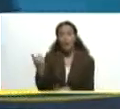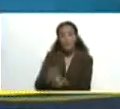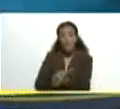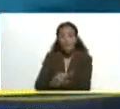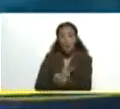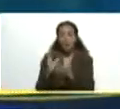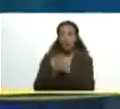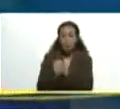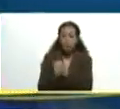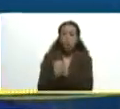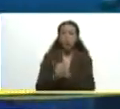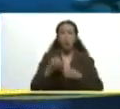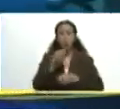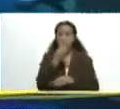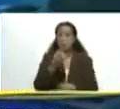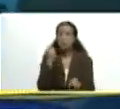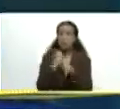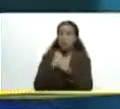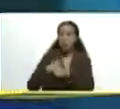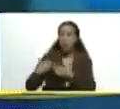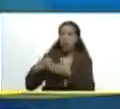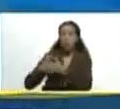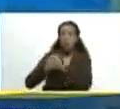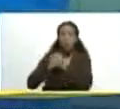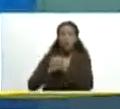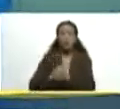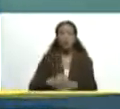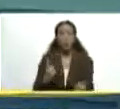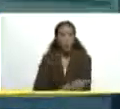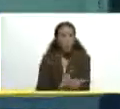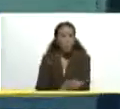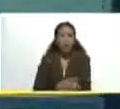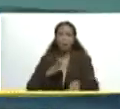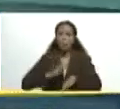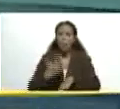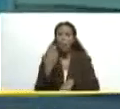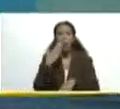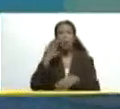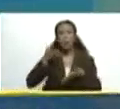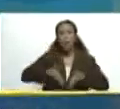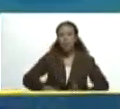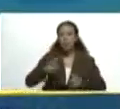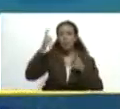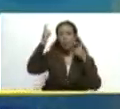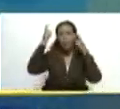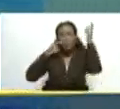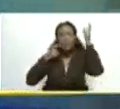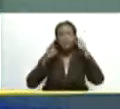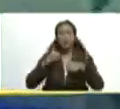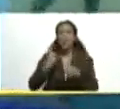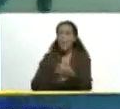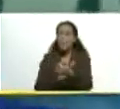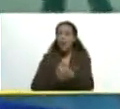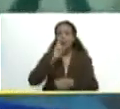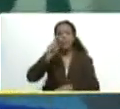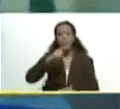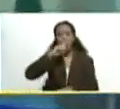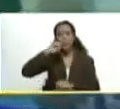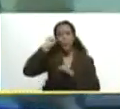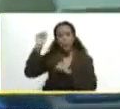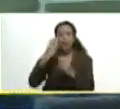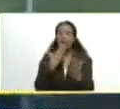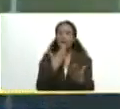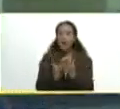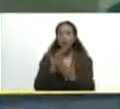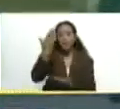y yo hacemos un tremendo equipo. Somos hermanos de hijos de Chávez y hermanos de Nicolás Maduro. Y gracias por